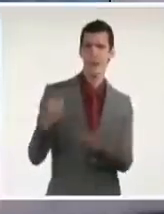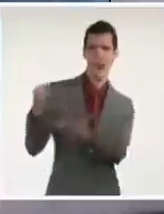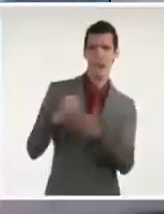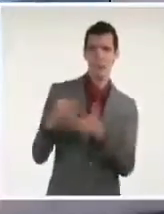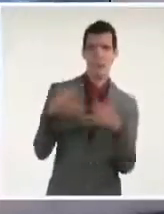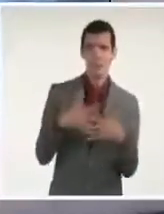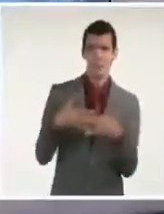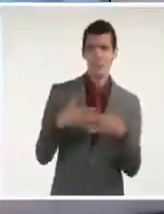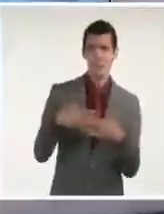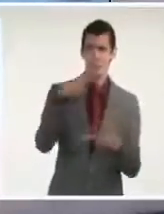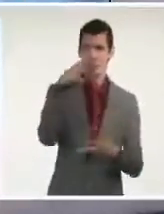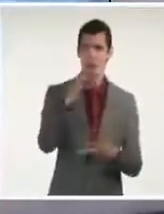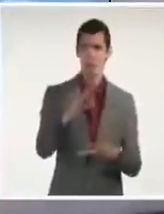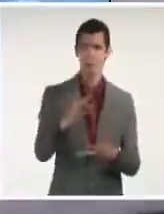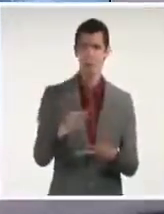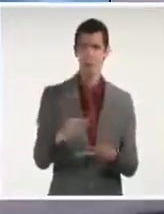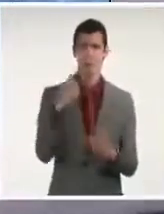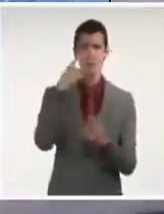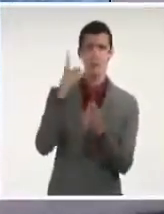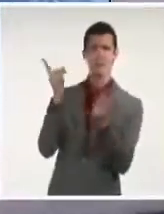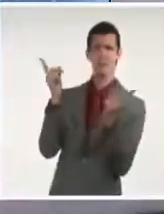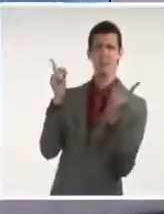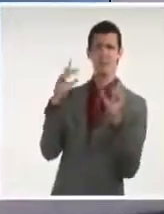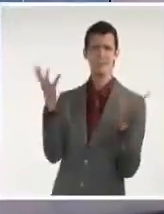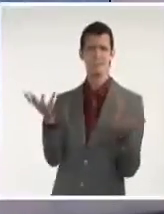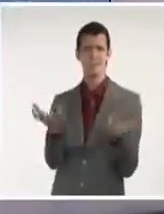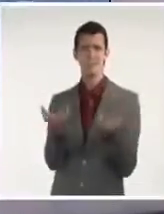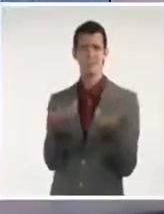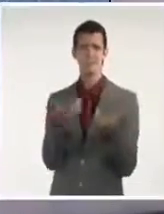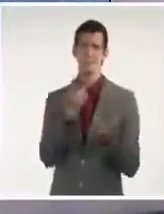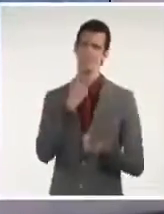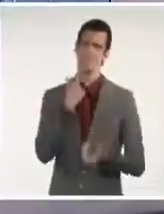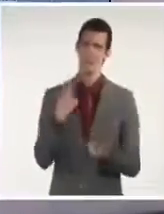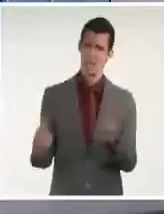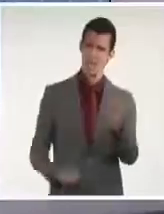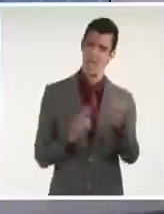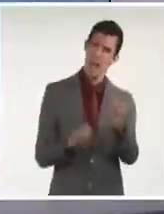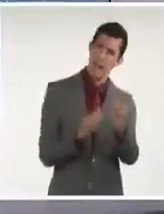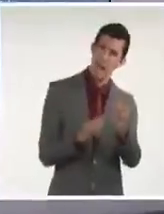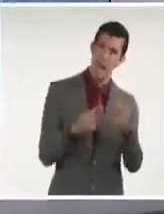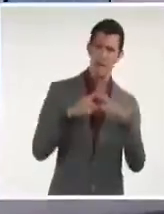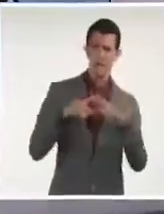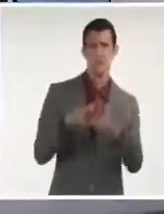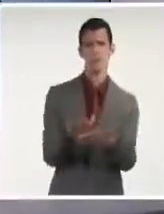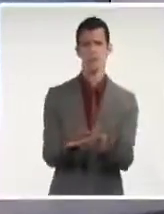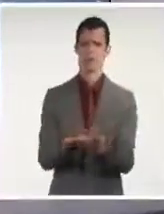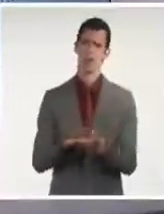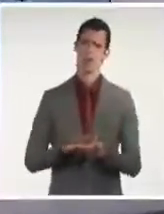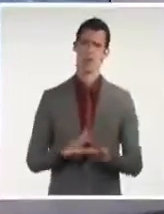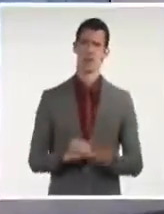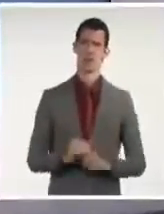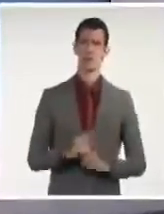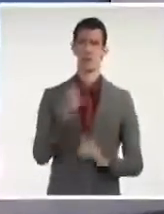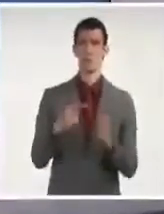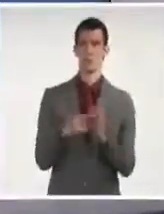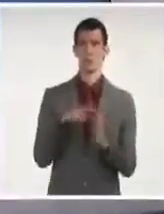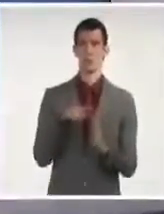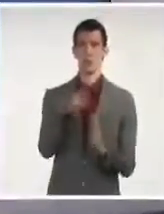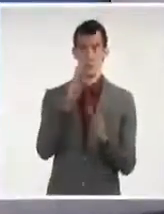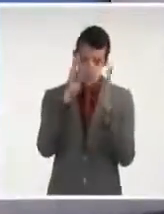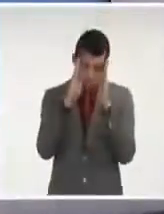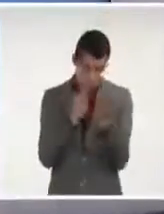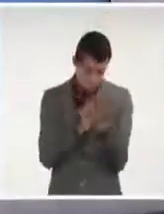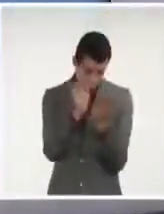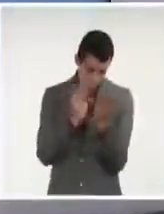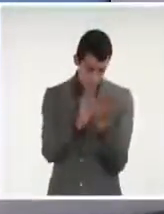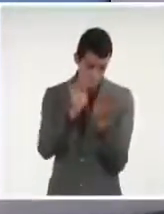caos y que la guerra es la solución. Y es que si uno pasa mucho tiempo en la pantalla del teléfono, termina creyendo